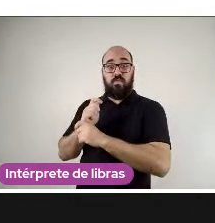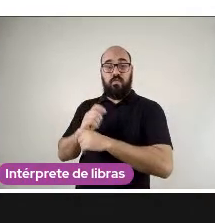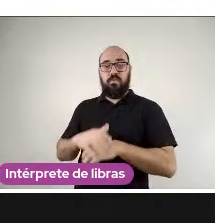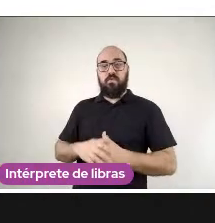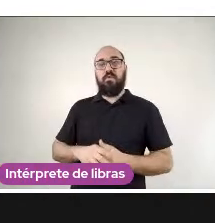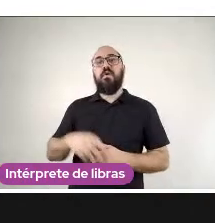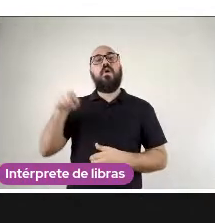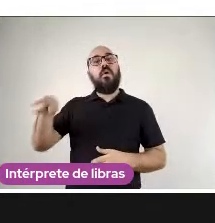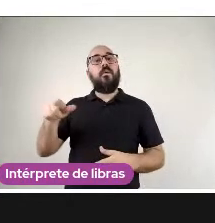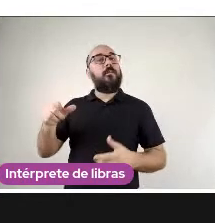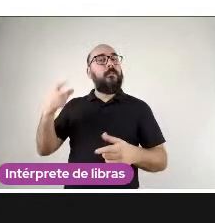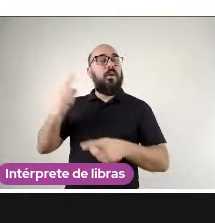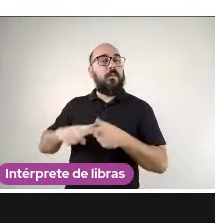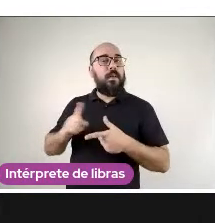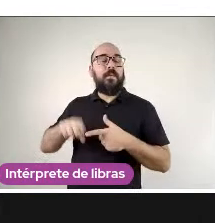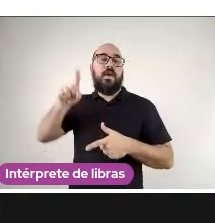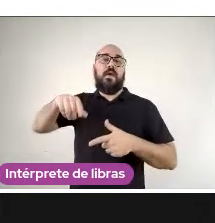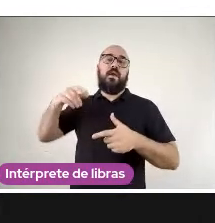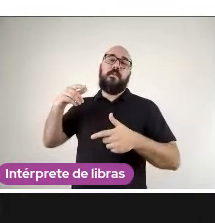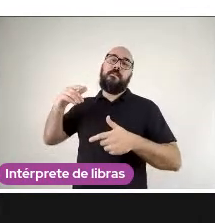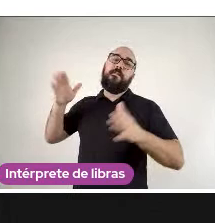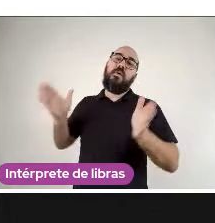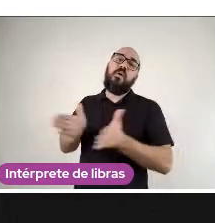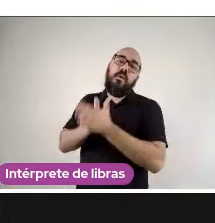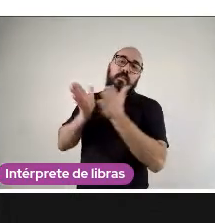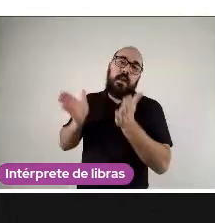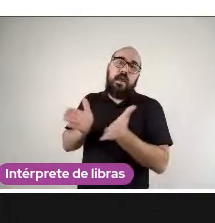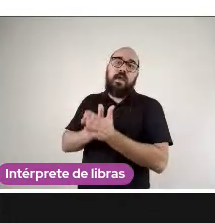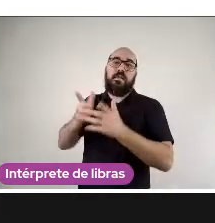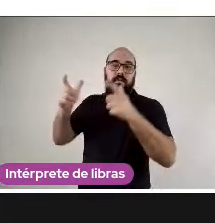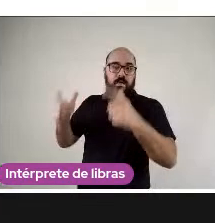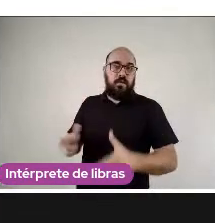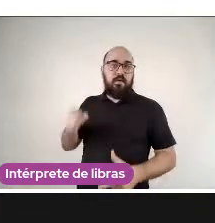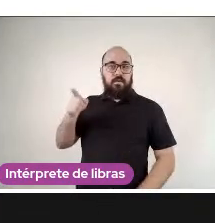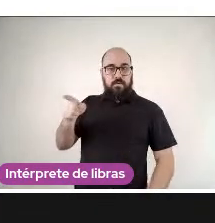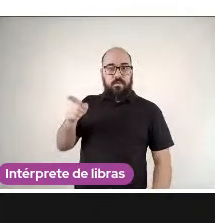que la pesca. Entonces, debemos protegerlo si queremos seguir manteniendo